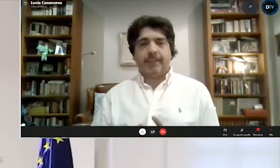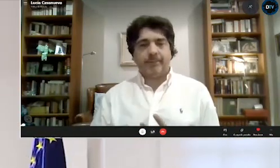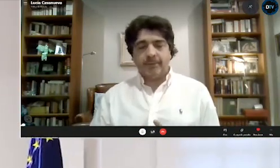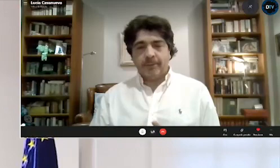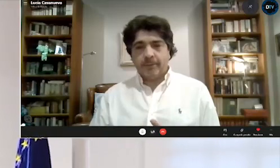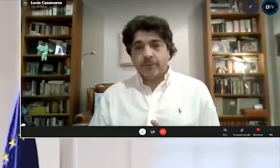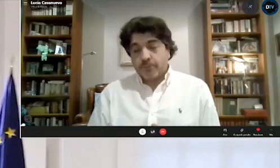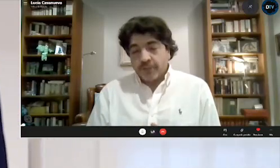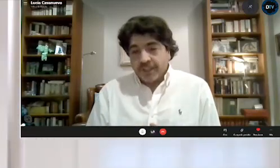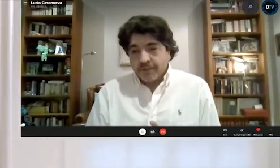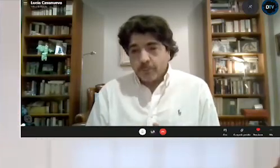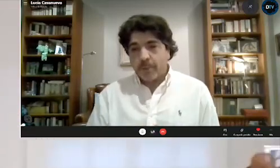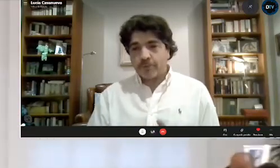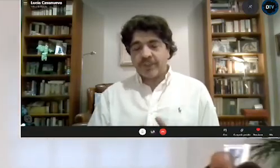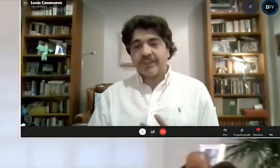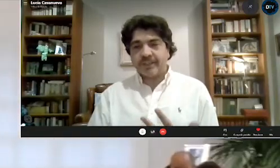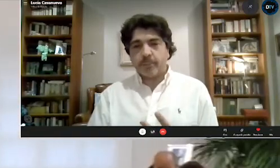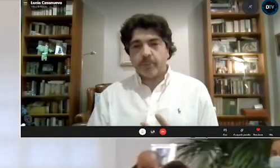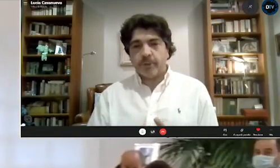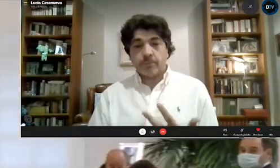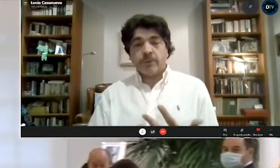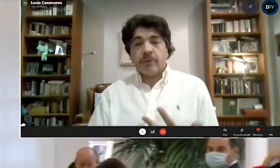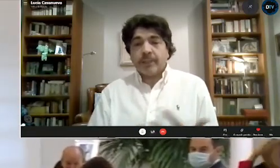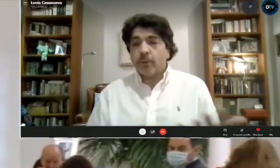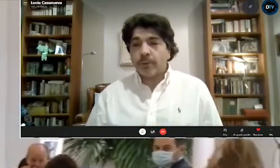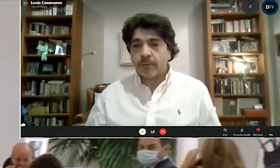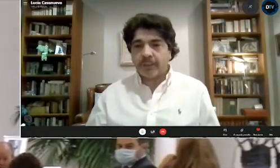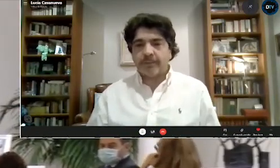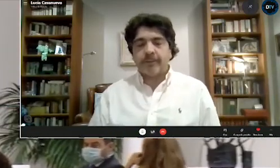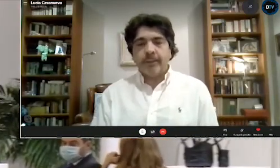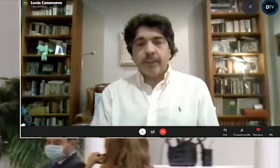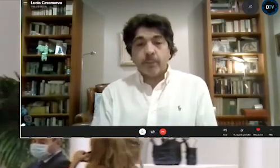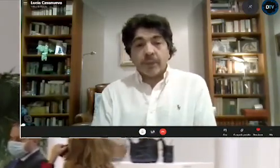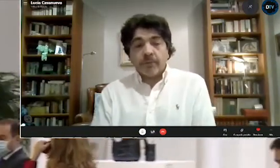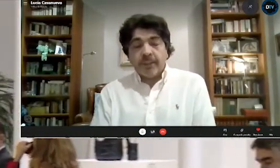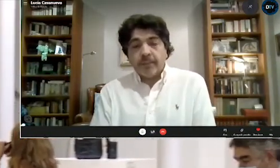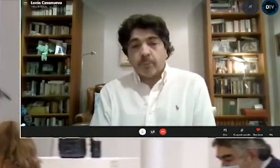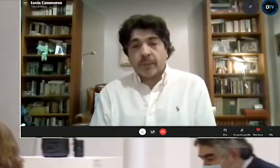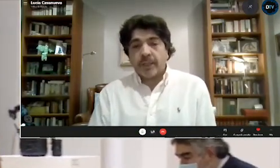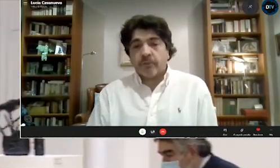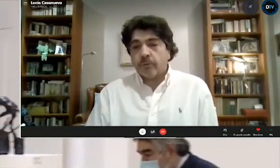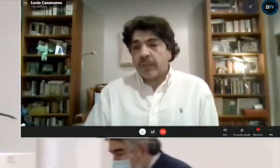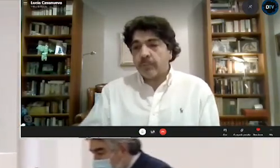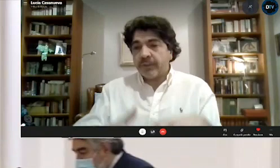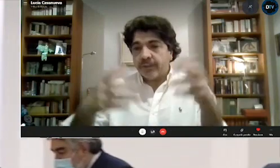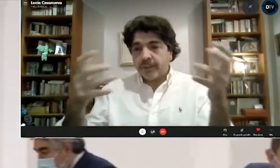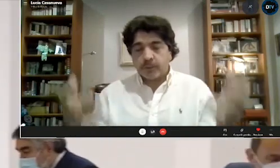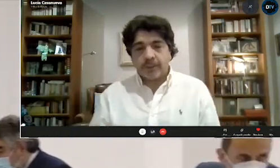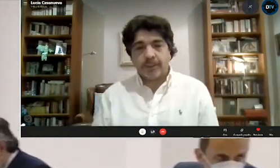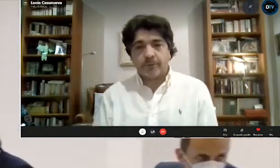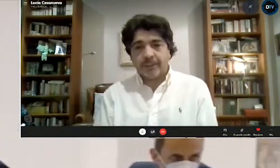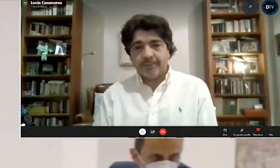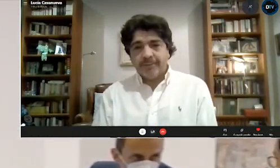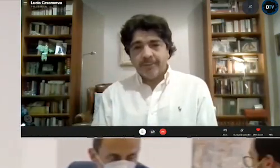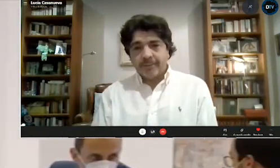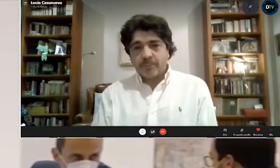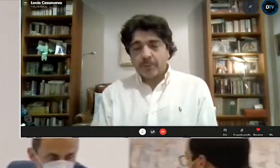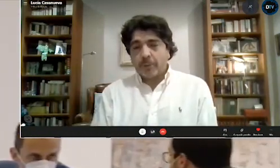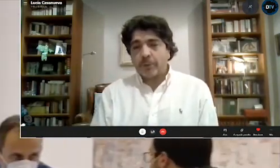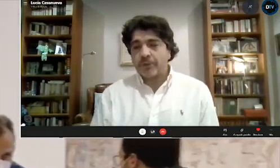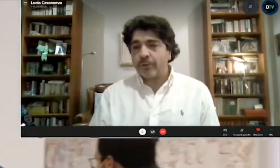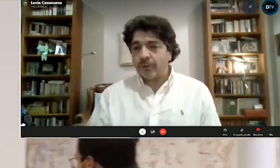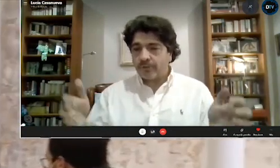último de la liga. Eso yo sería que estuviéramos tristes, deprimidos. Pues no, aquí el gobierno es feliz. ¿Y por qué es feliz? Porque ha hecho una especie de orgía total